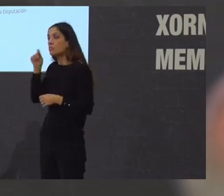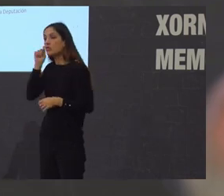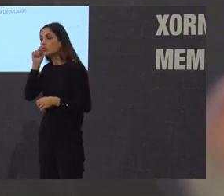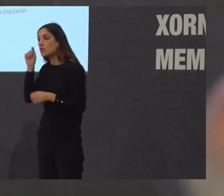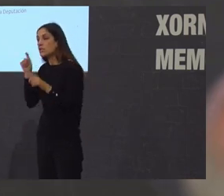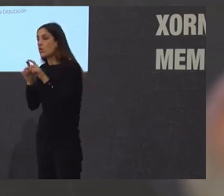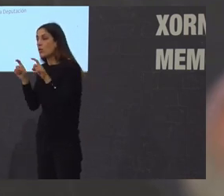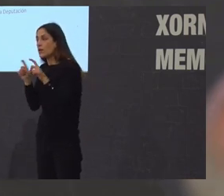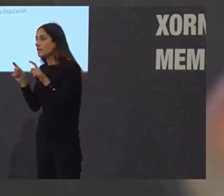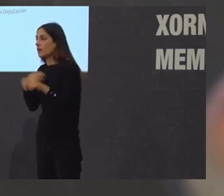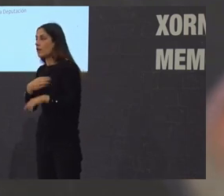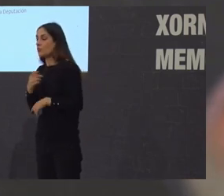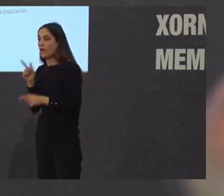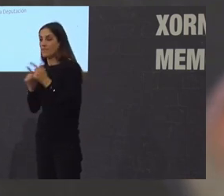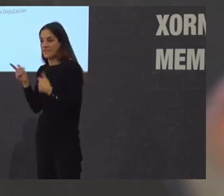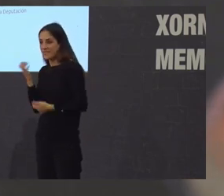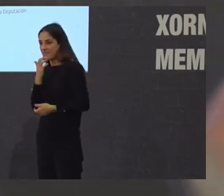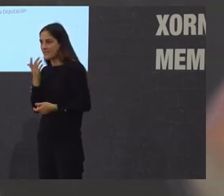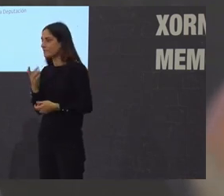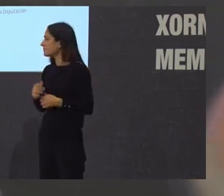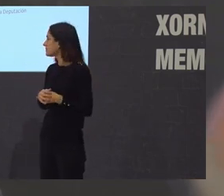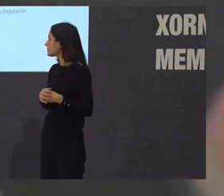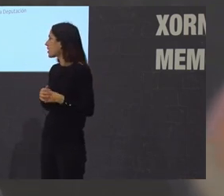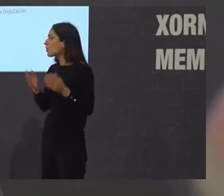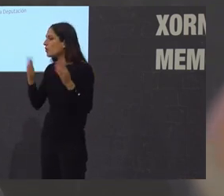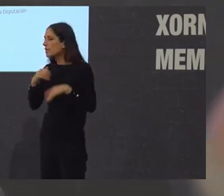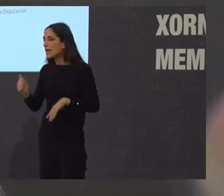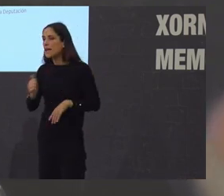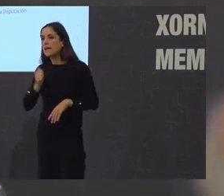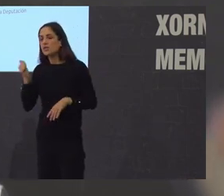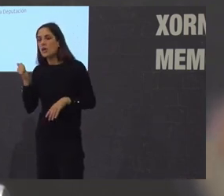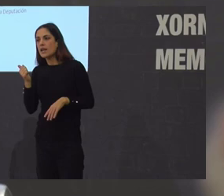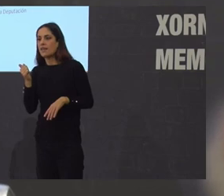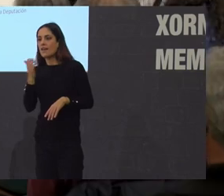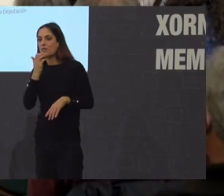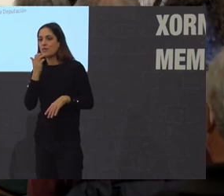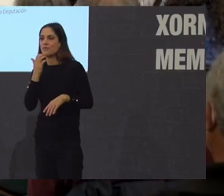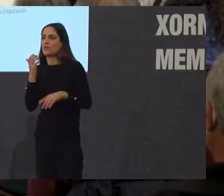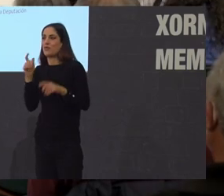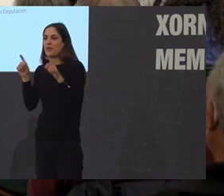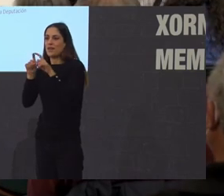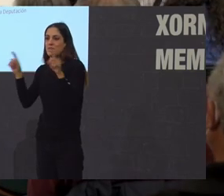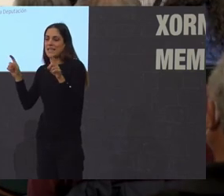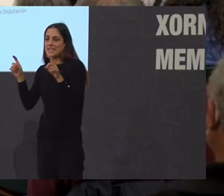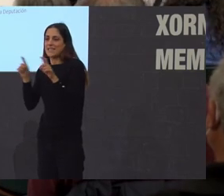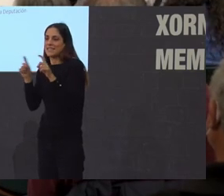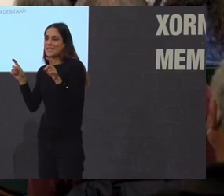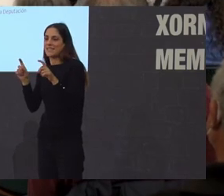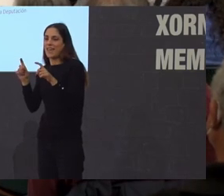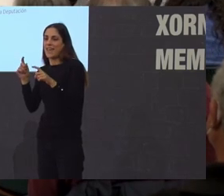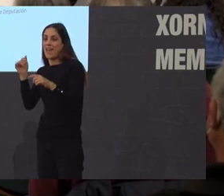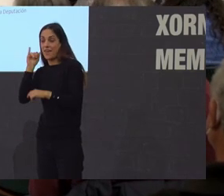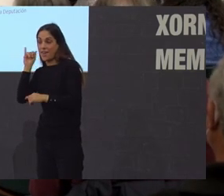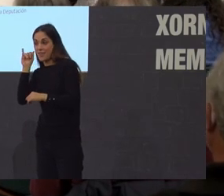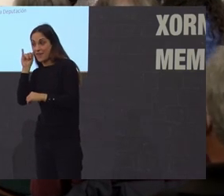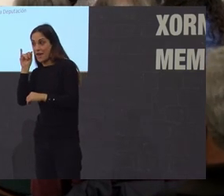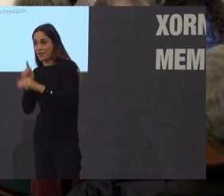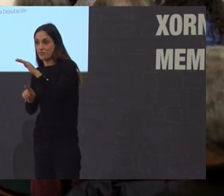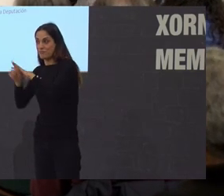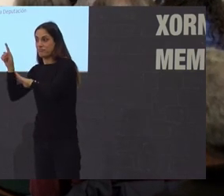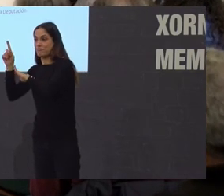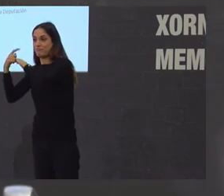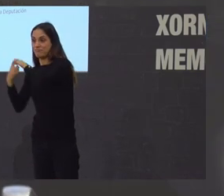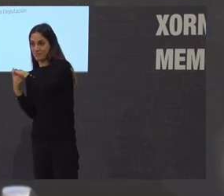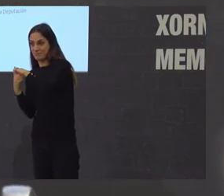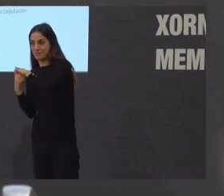de viajes. No fue coincidencia que resulta que no prosperasen los empresarios de izquierdas. Claro, claro. Es decir, la única posibilidad